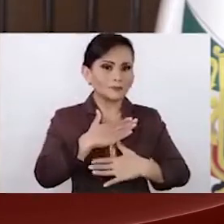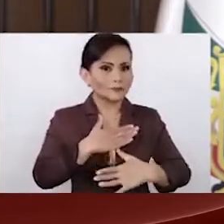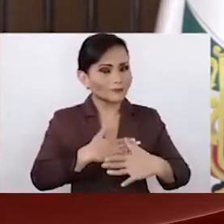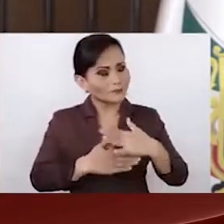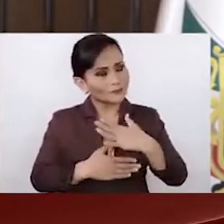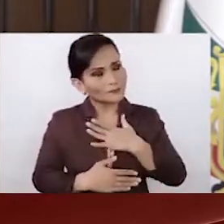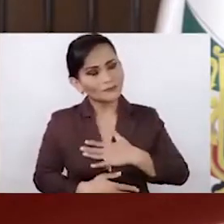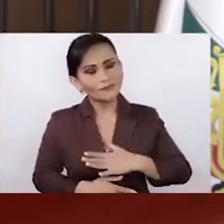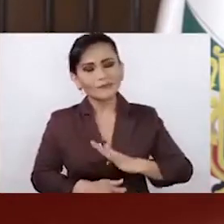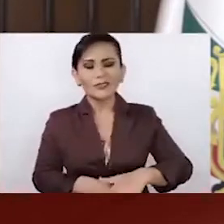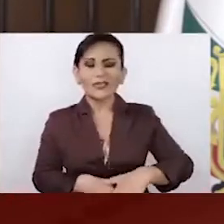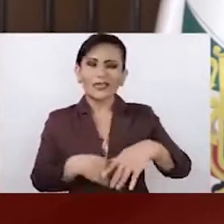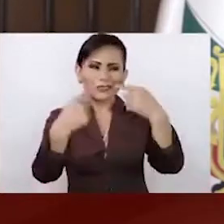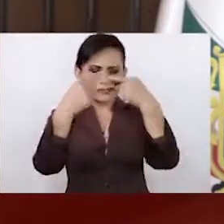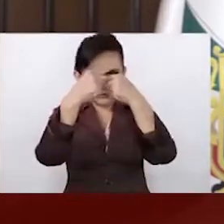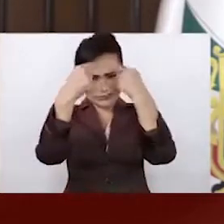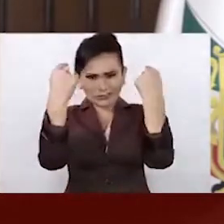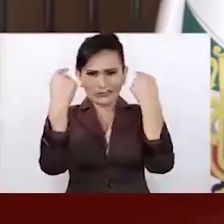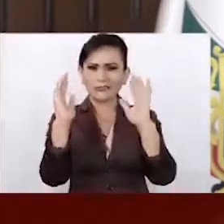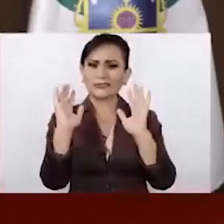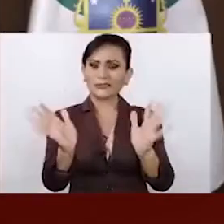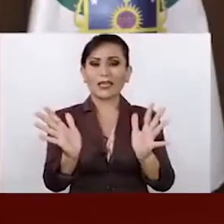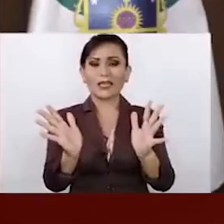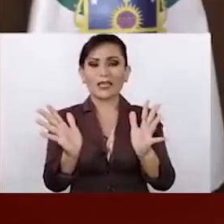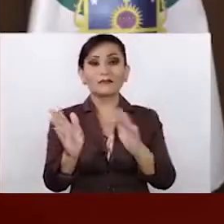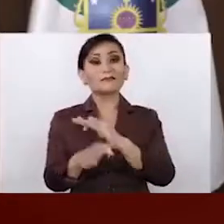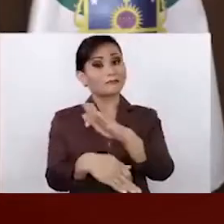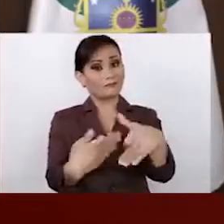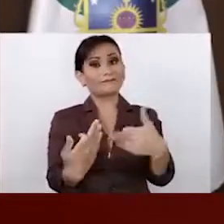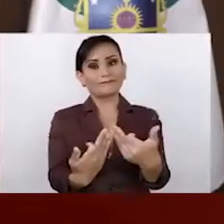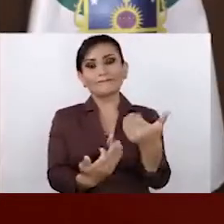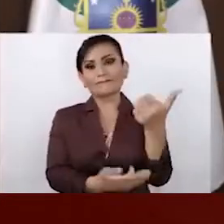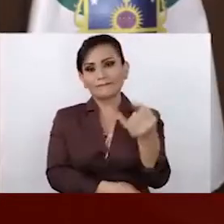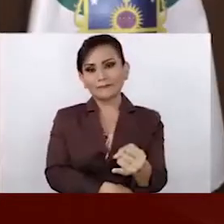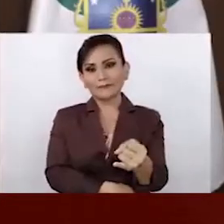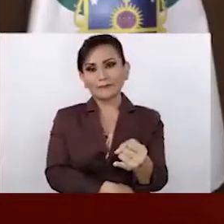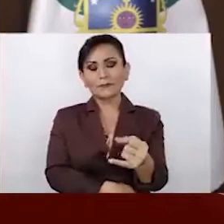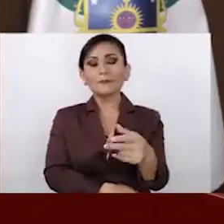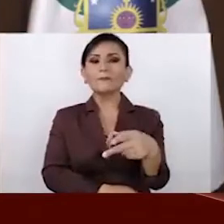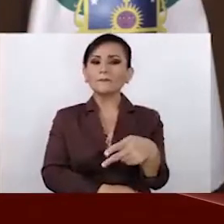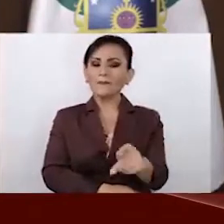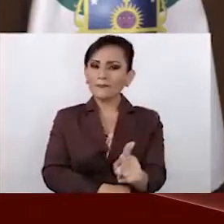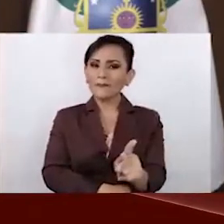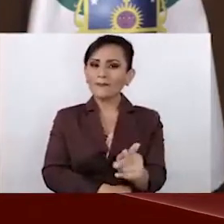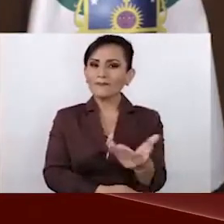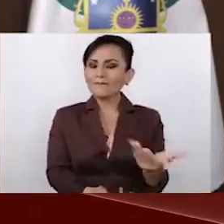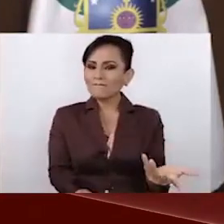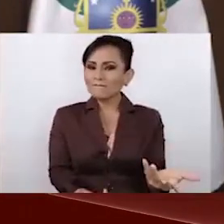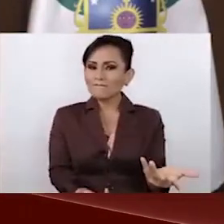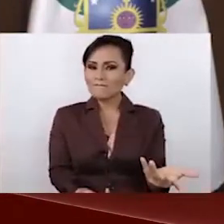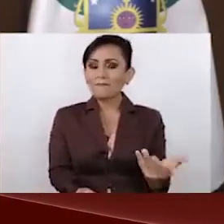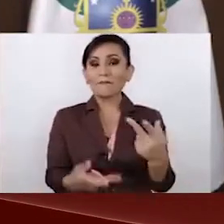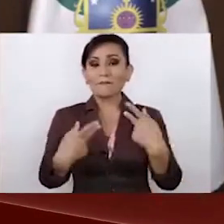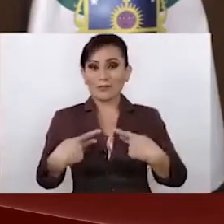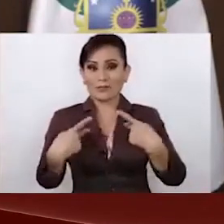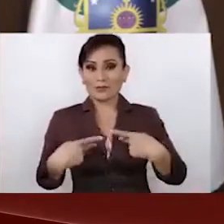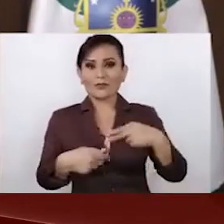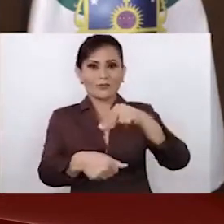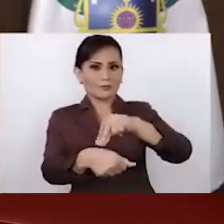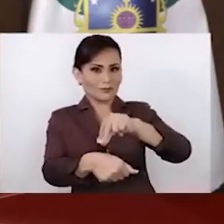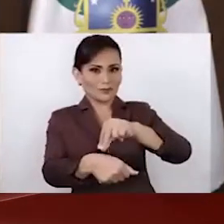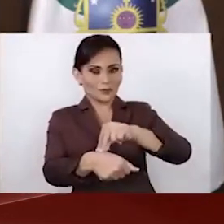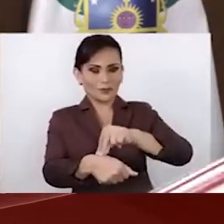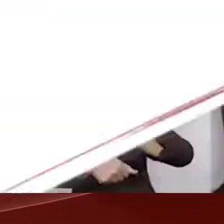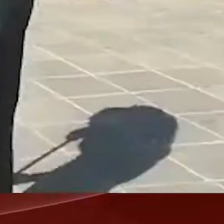y educación mutua para enfrentar la nueva etapa de la pandemia en el estado, a partir de este miércoles con semáforo